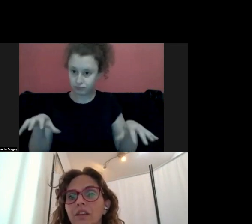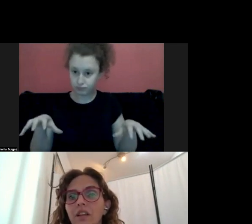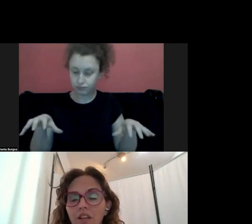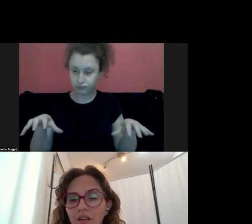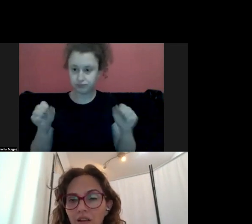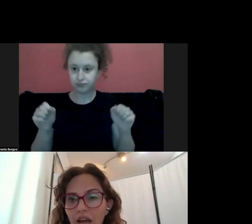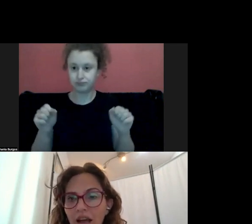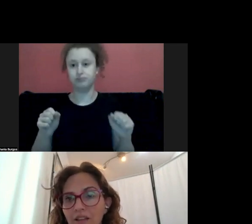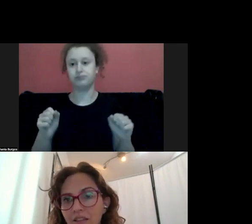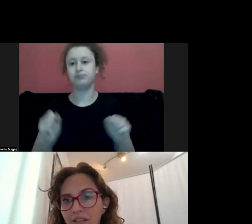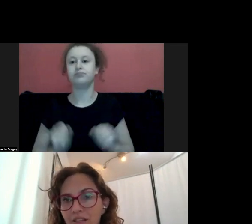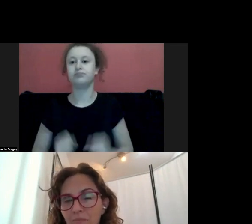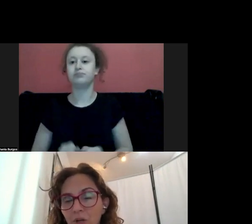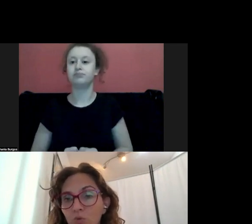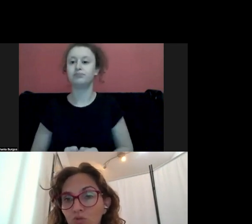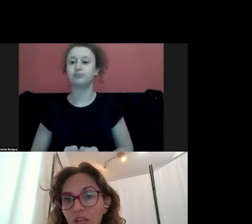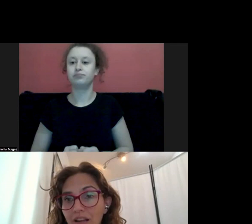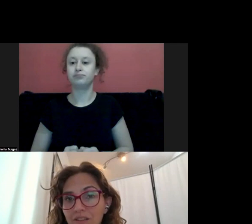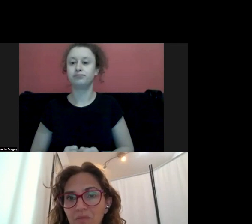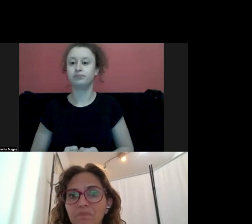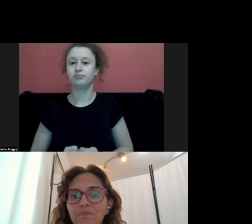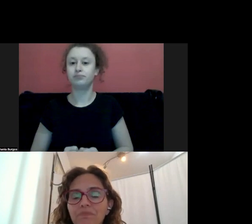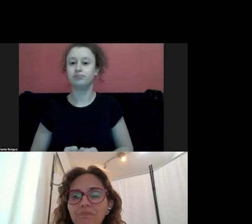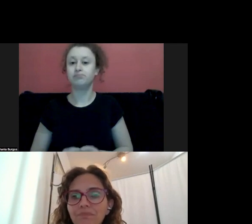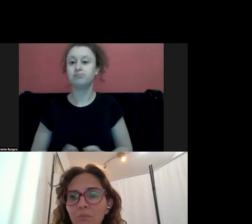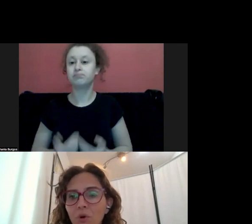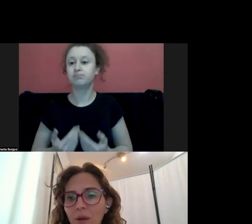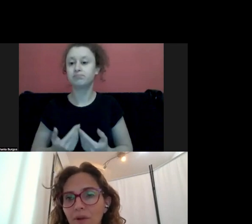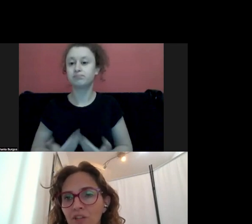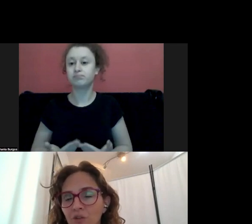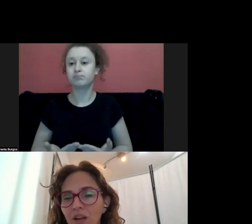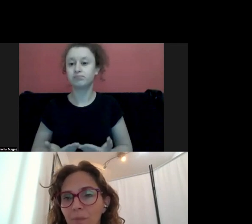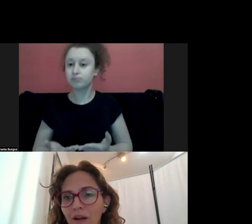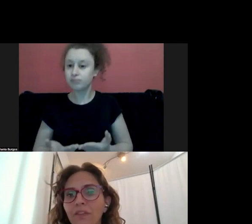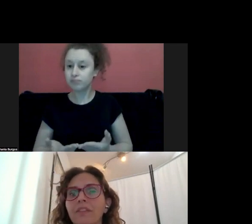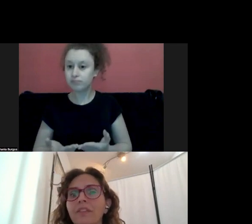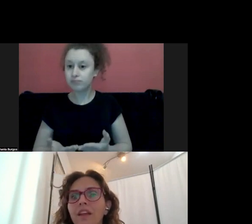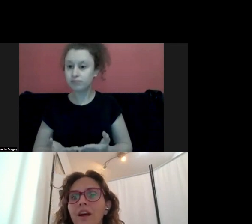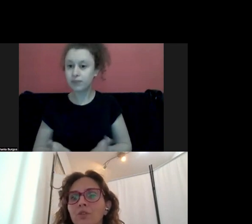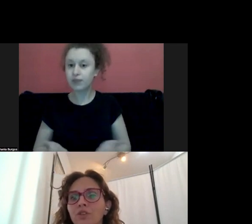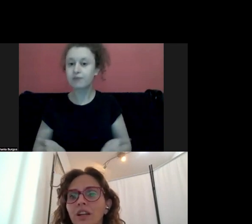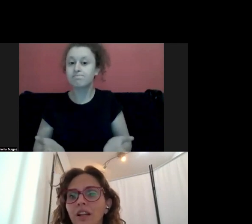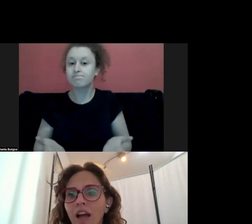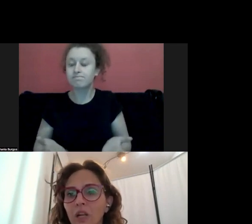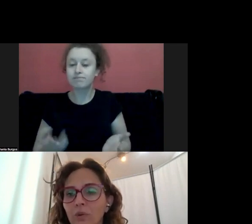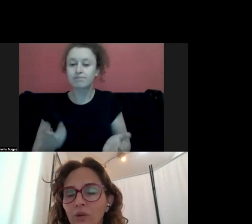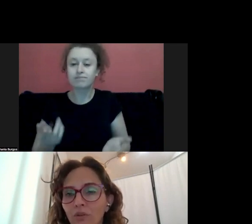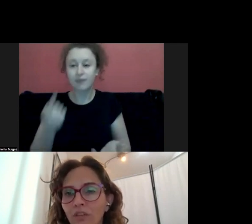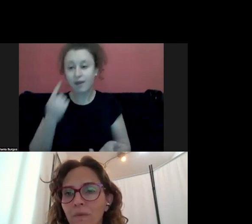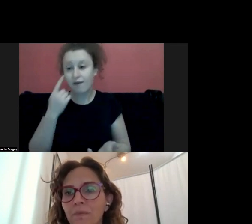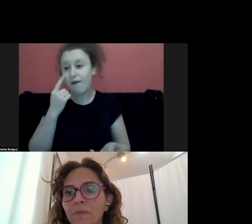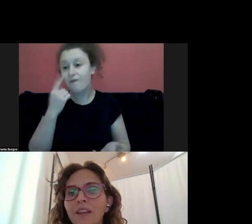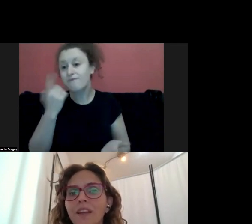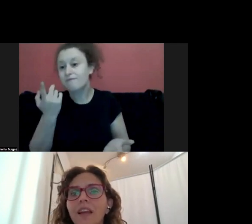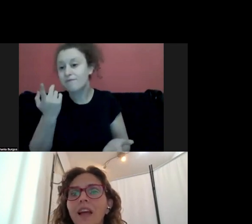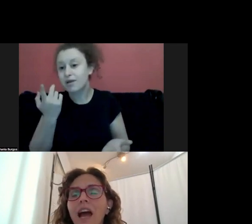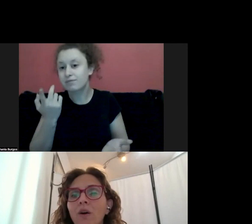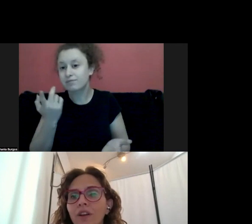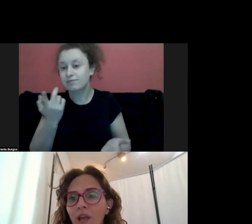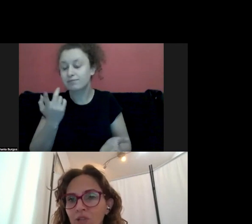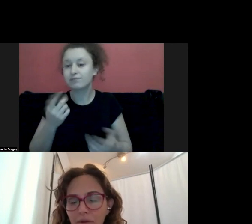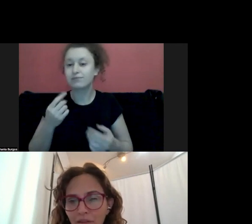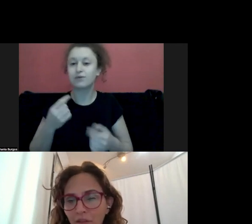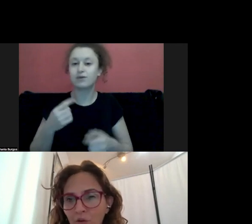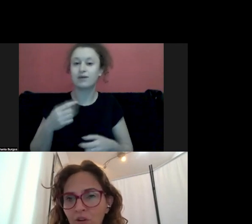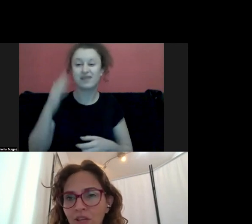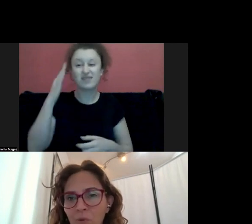específicas? A estas preguntas voy a ver si soy capaz de aportar algo de luz, aunque